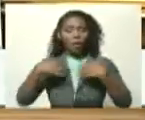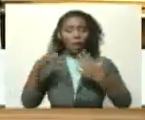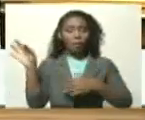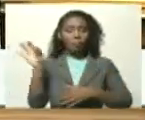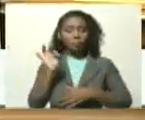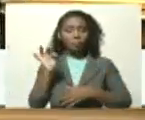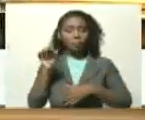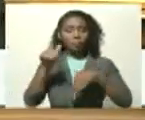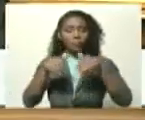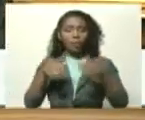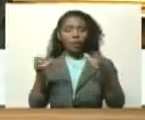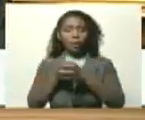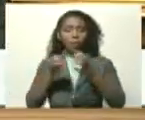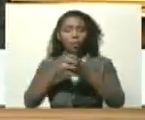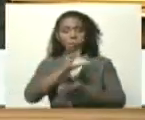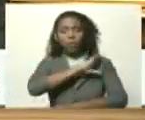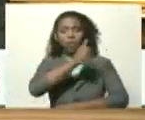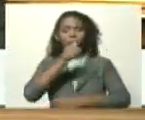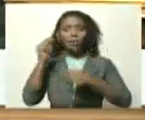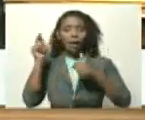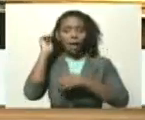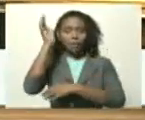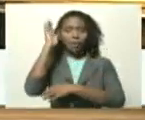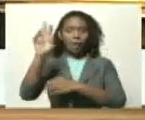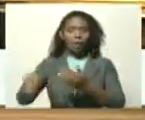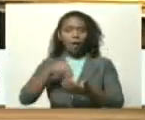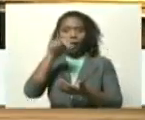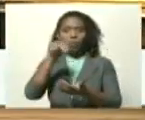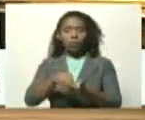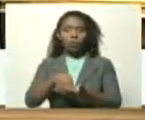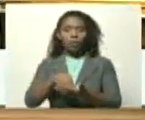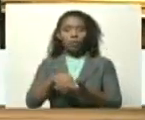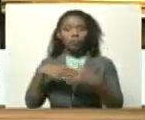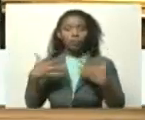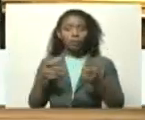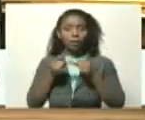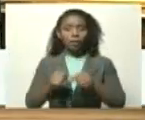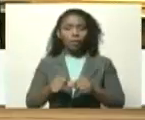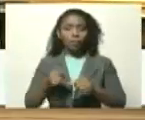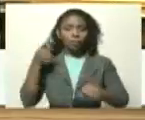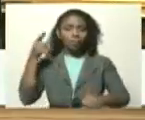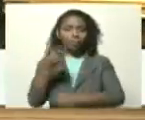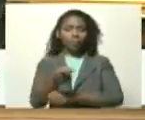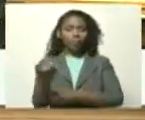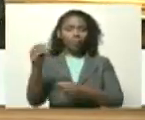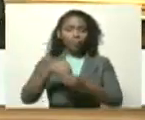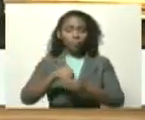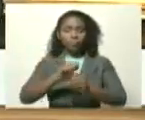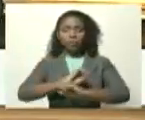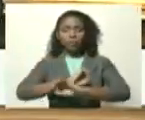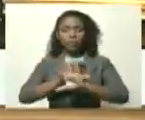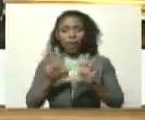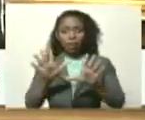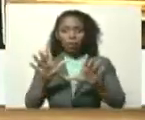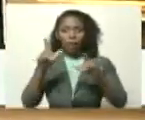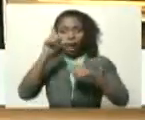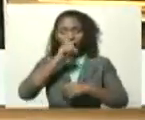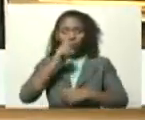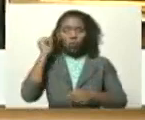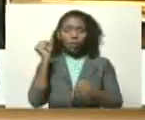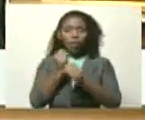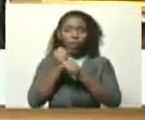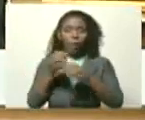elección de la Junta Directiva de la Asamblea Nacional queda debidamente instalado el año de